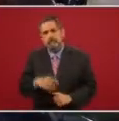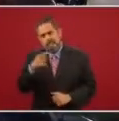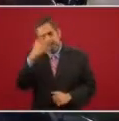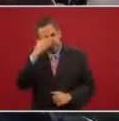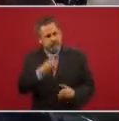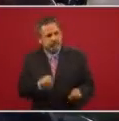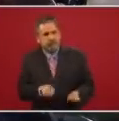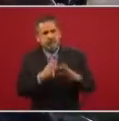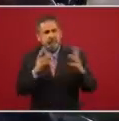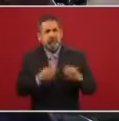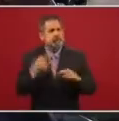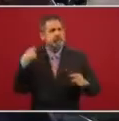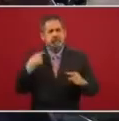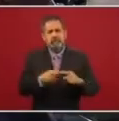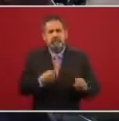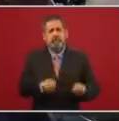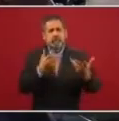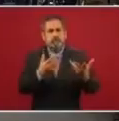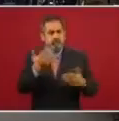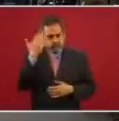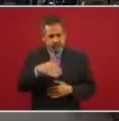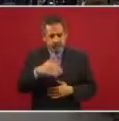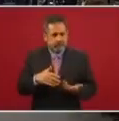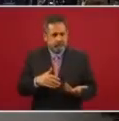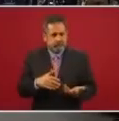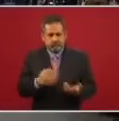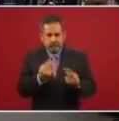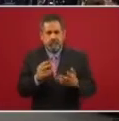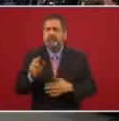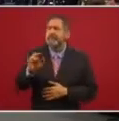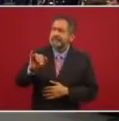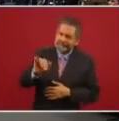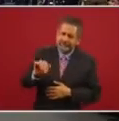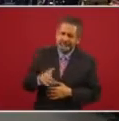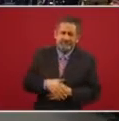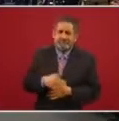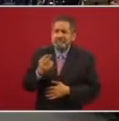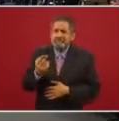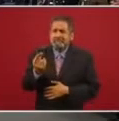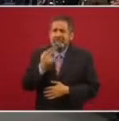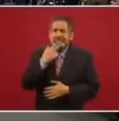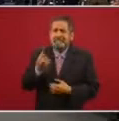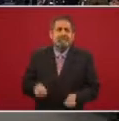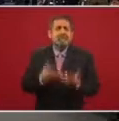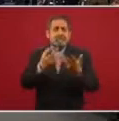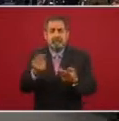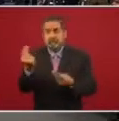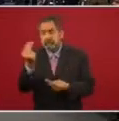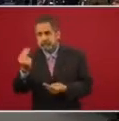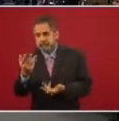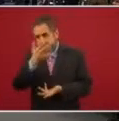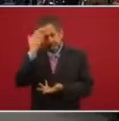un número de cuántas se han hecho por ahora y si son sí al que se necesitó cuál es completamente intrascendente cuenta se necesita no